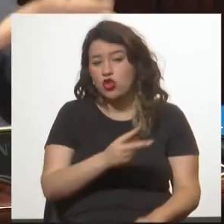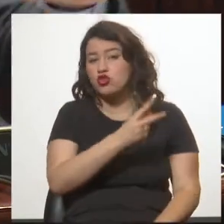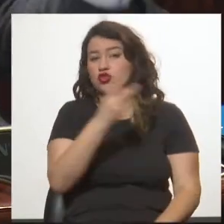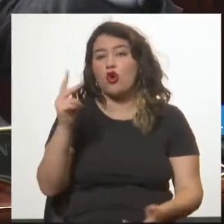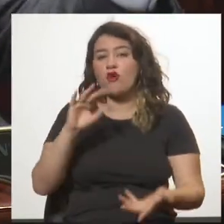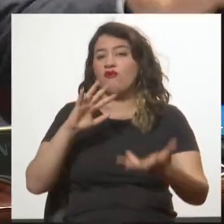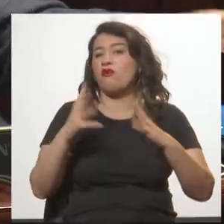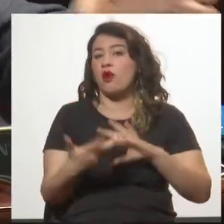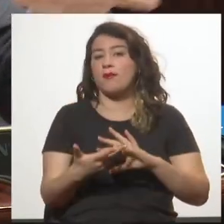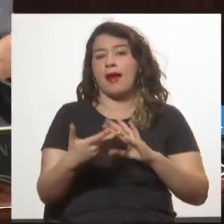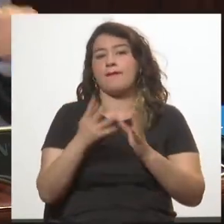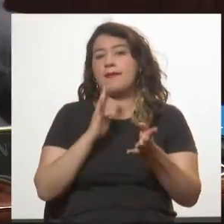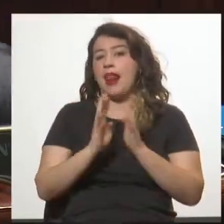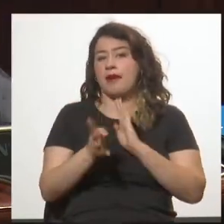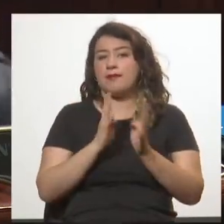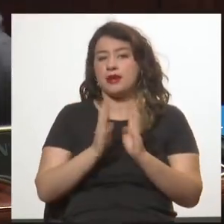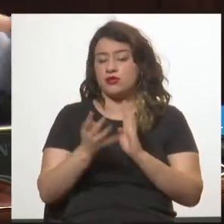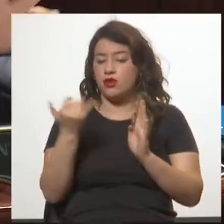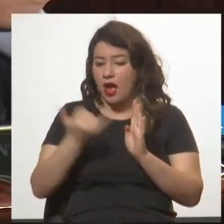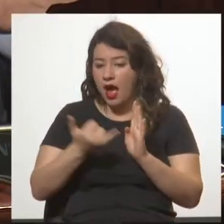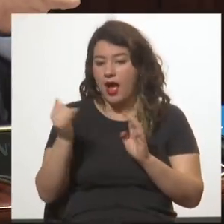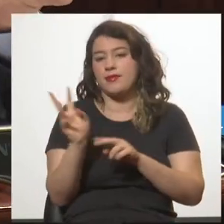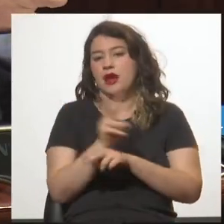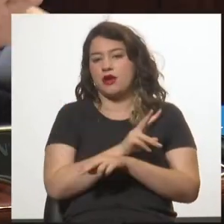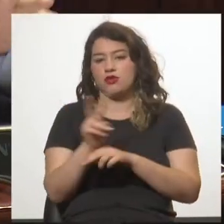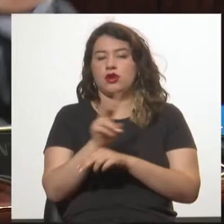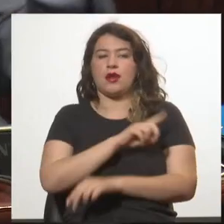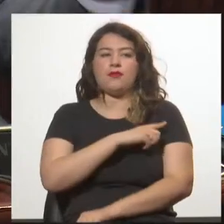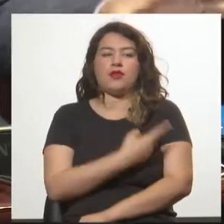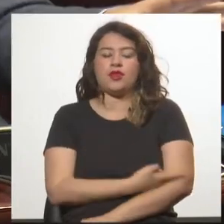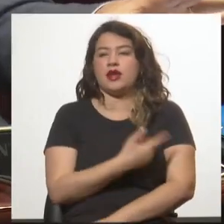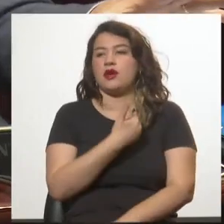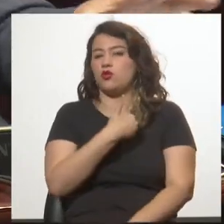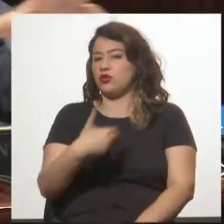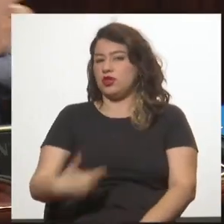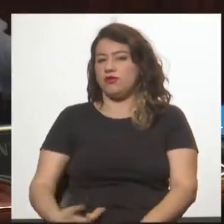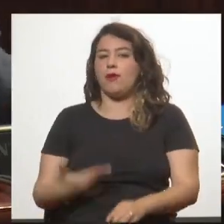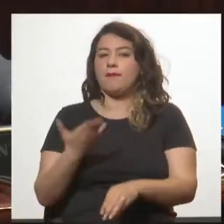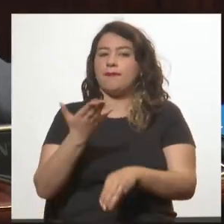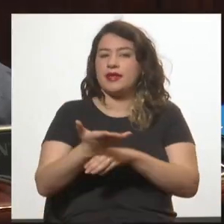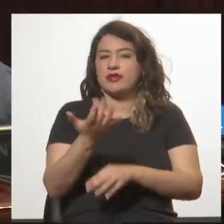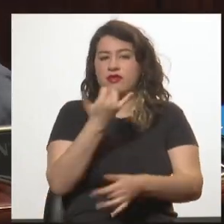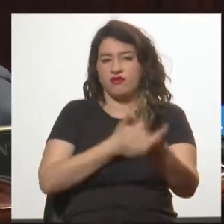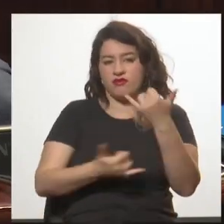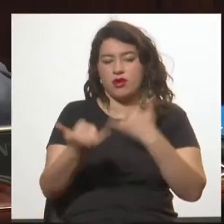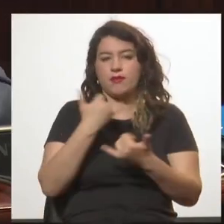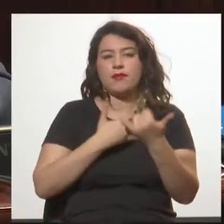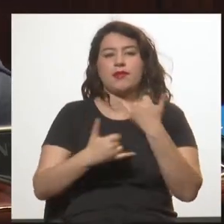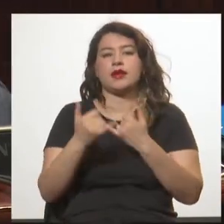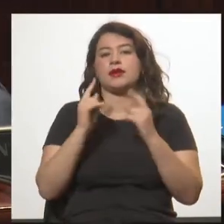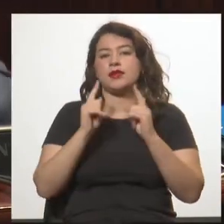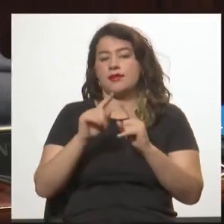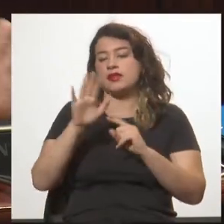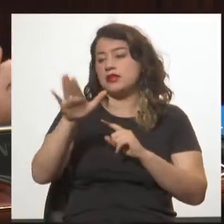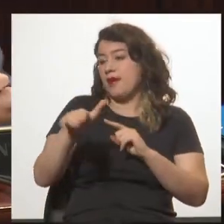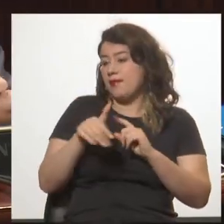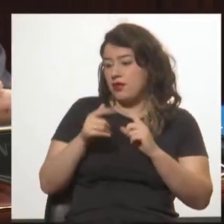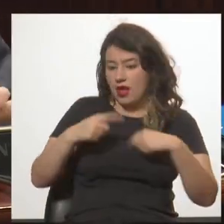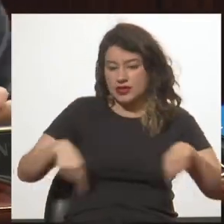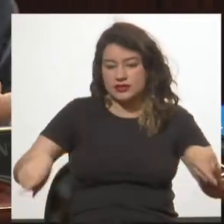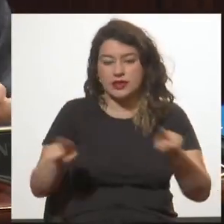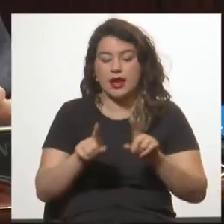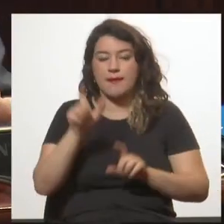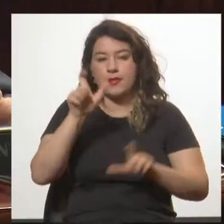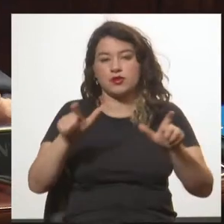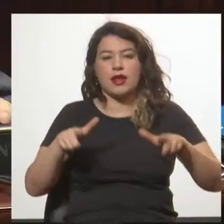mecanismos que el parlamento tiene para controlar al poder ejecutivo pedido de informes y llamado a sala de